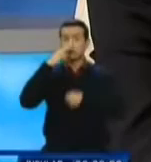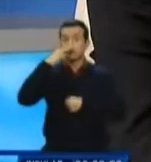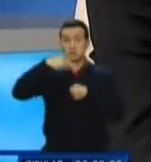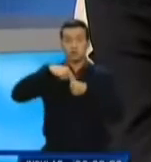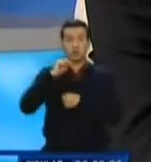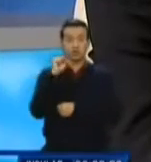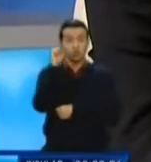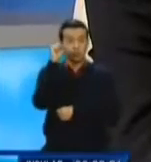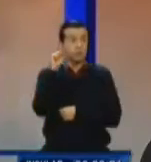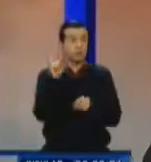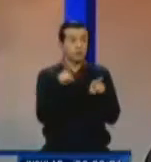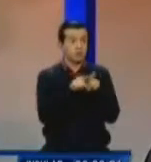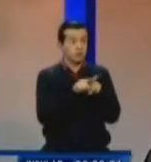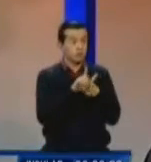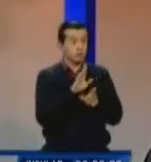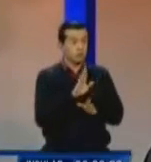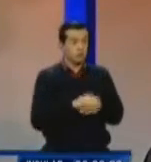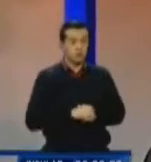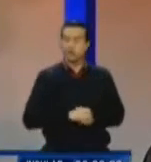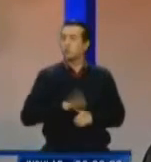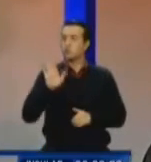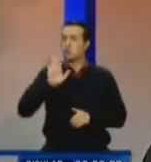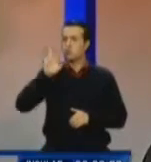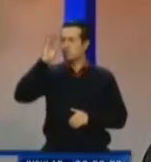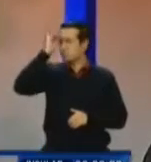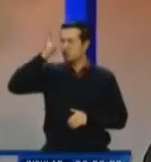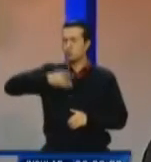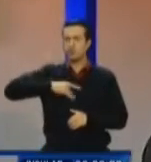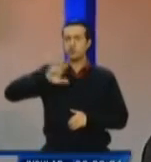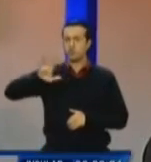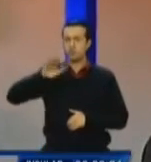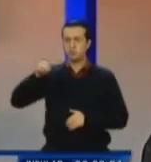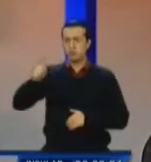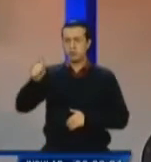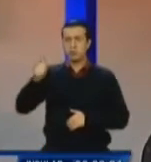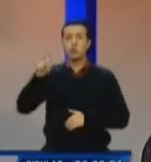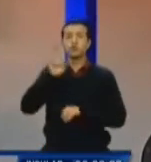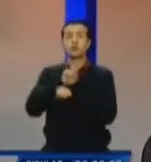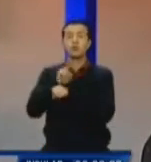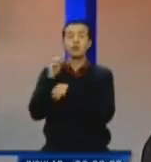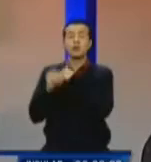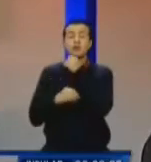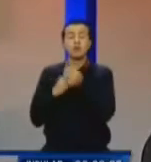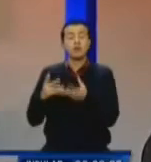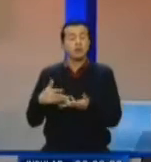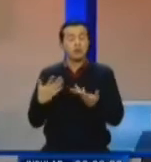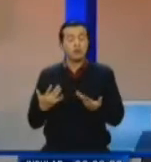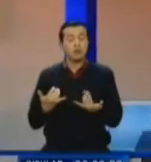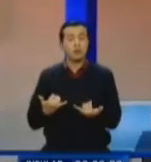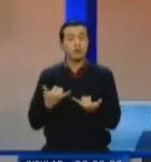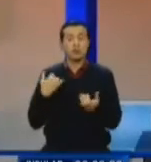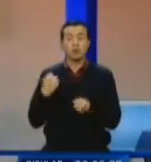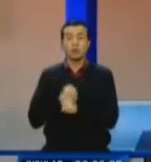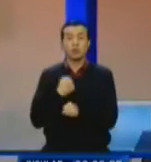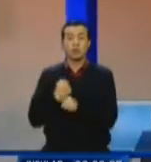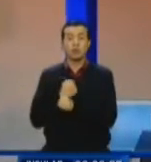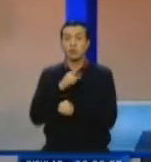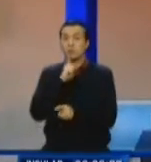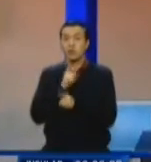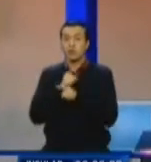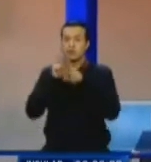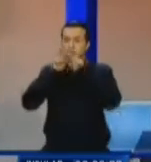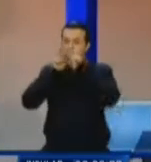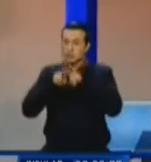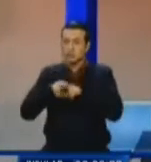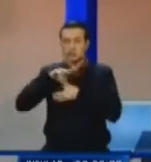comercializadoras primero esta es una decisión autónoma de petroecuador la superintendencia lo que estaba trabajando es en un barrido de